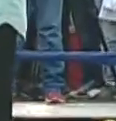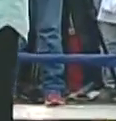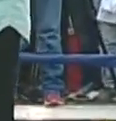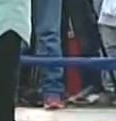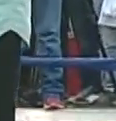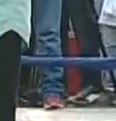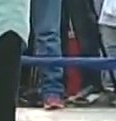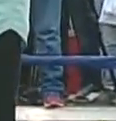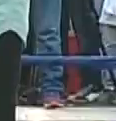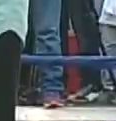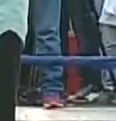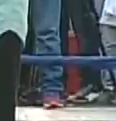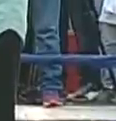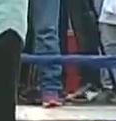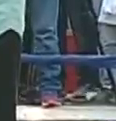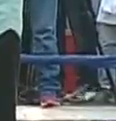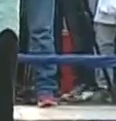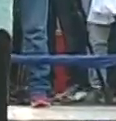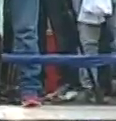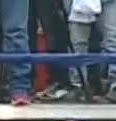estoy yo joven